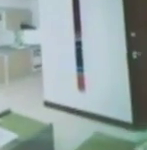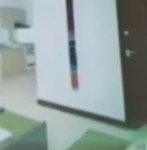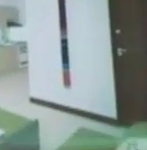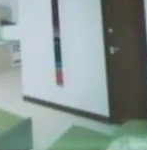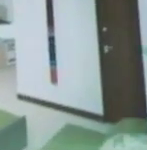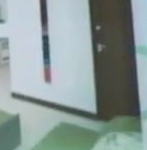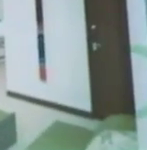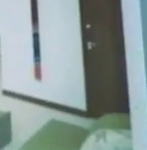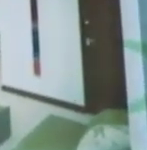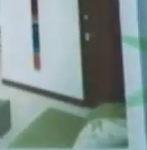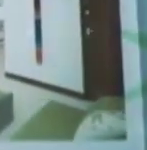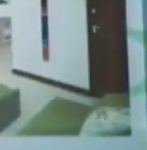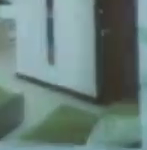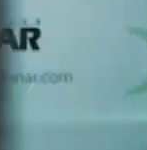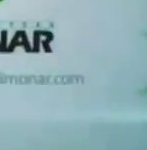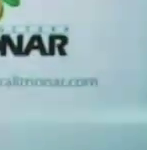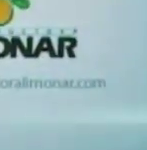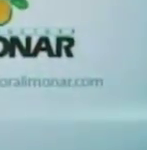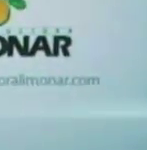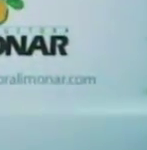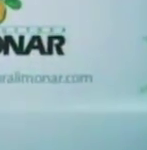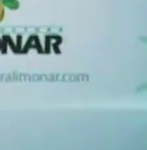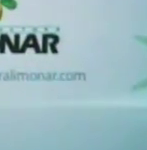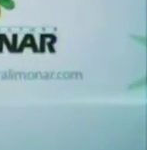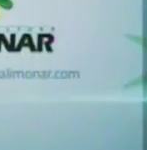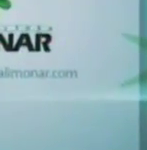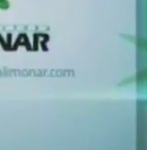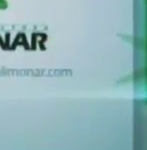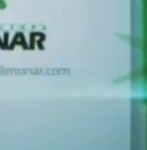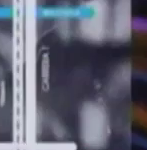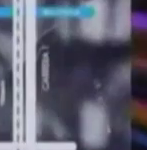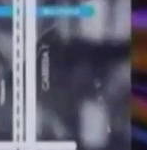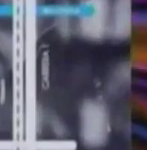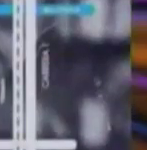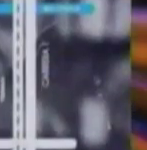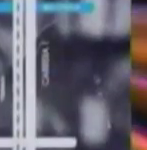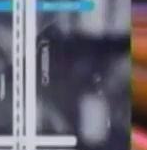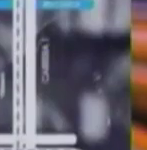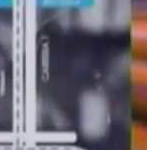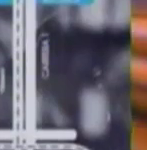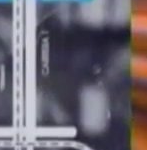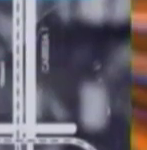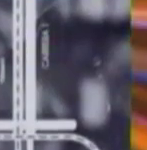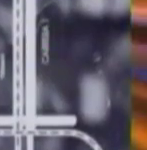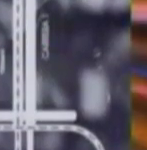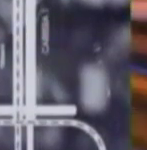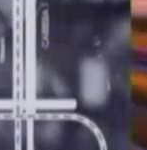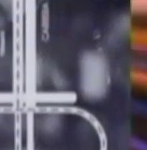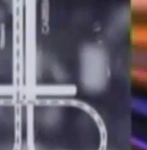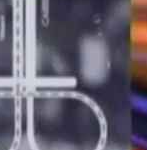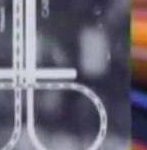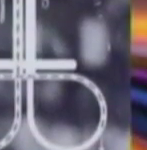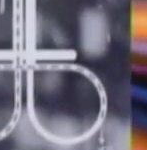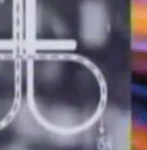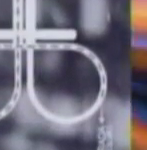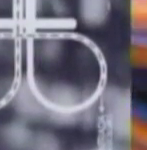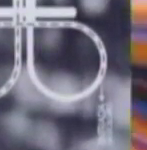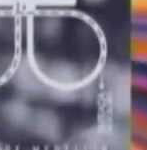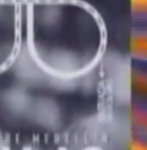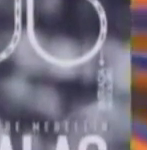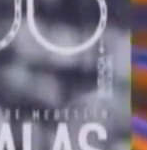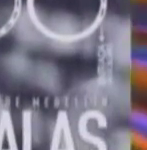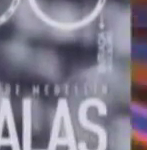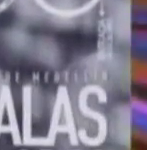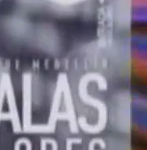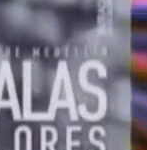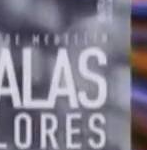vista de los Farallones. Informes y ventas, Constructora Limonar. Jobo, fiesta de amor y amistad, este viernes 13